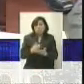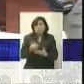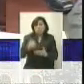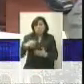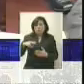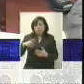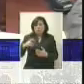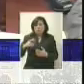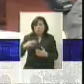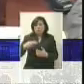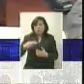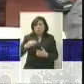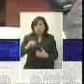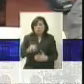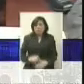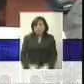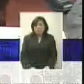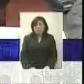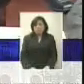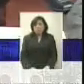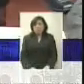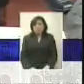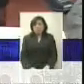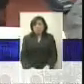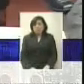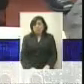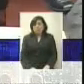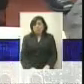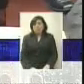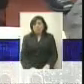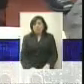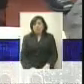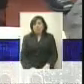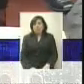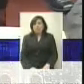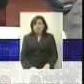Andahuasi. Cuando una, tendenciosamente